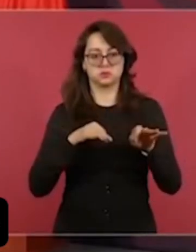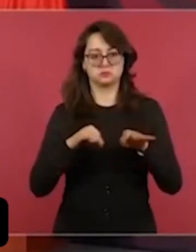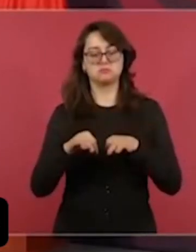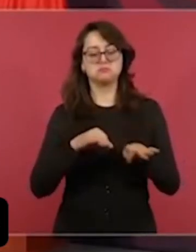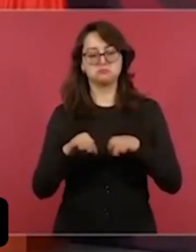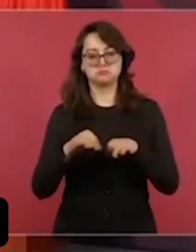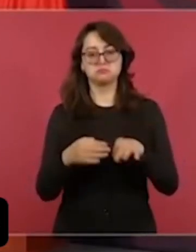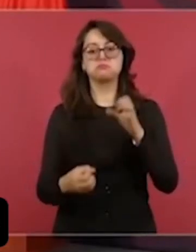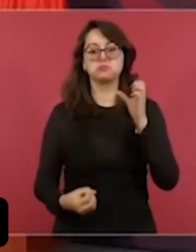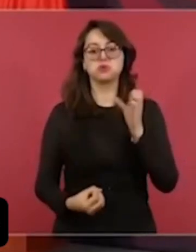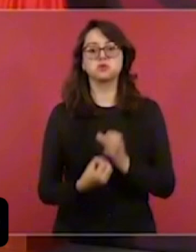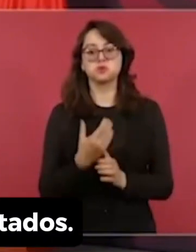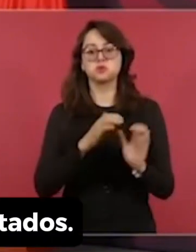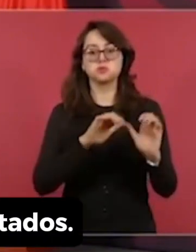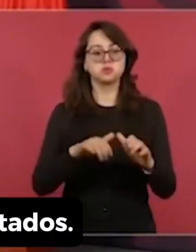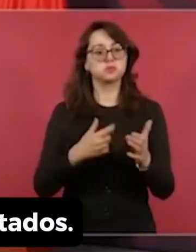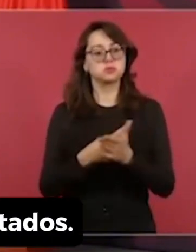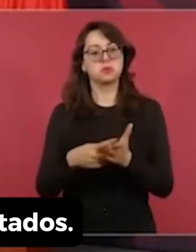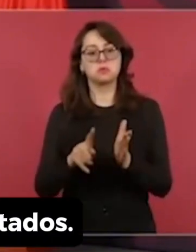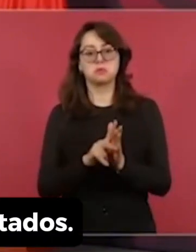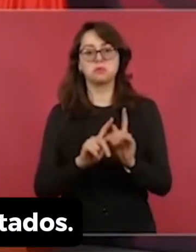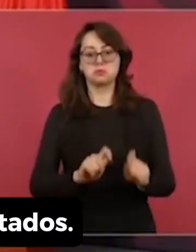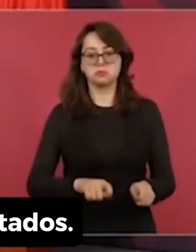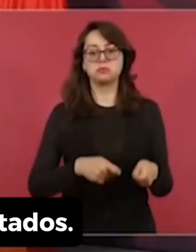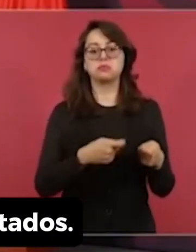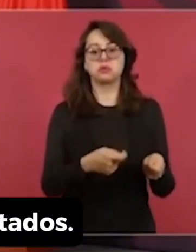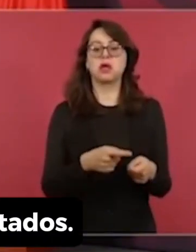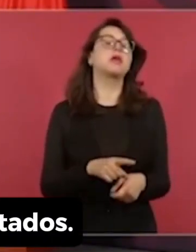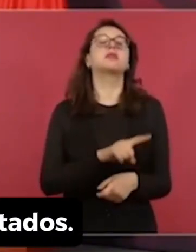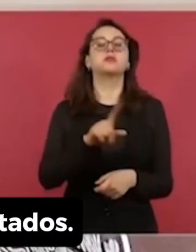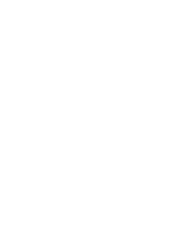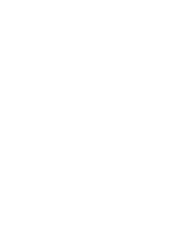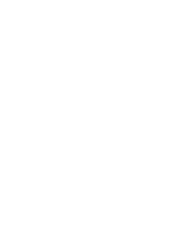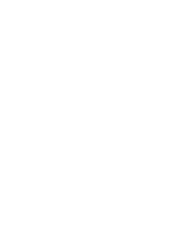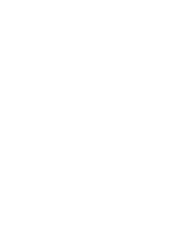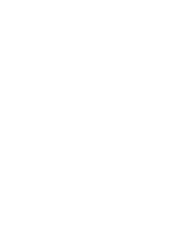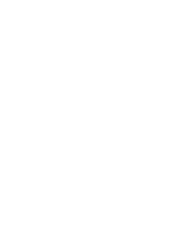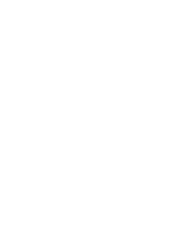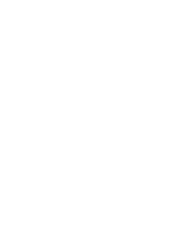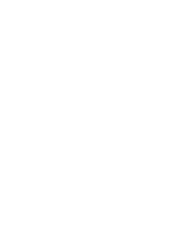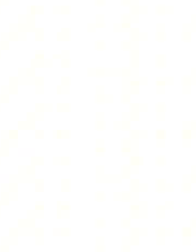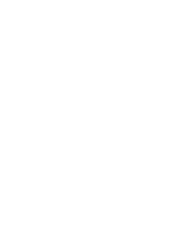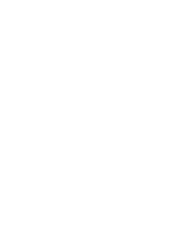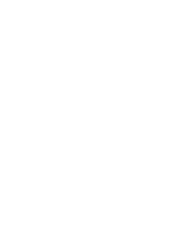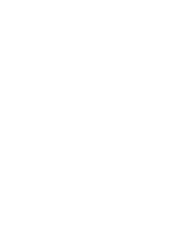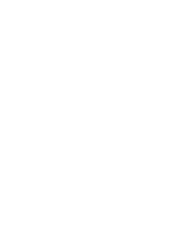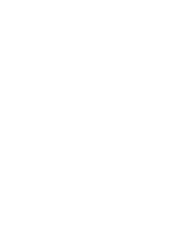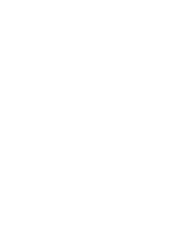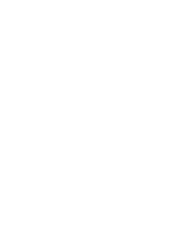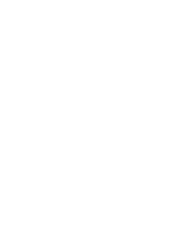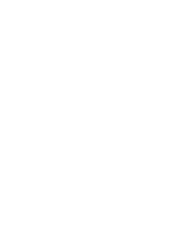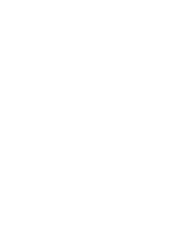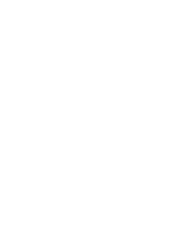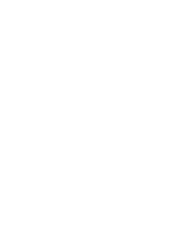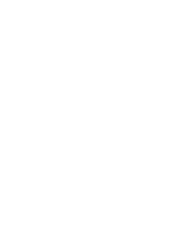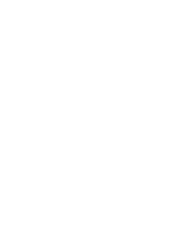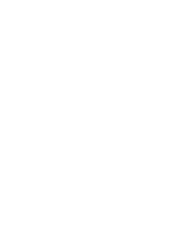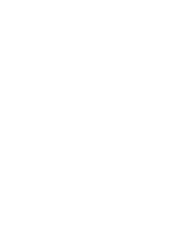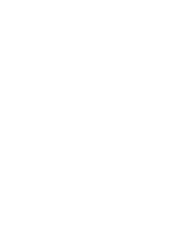trabajadoras con una base y después continuaremos con el resto de los estados 80 años